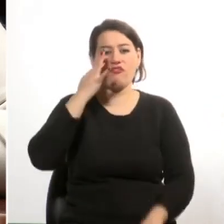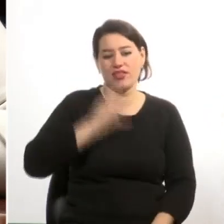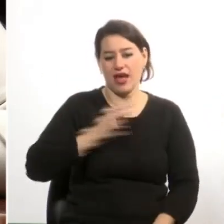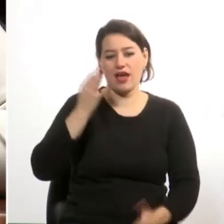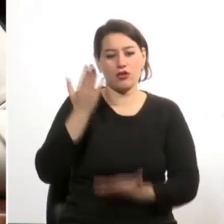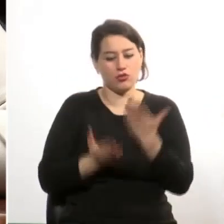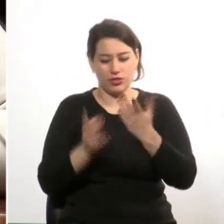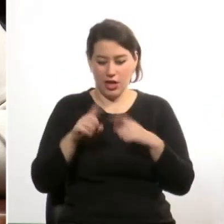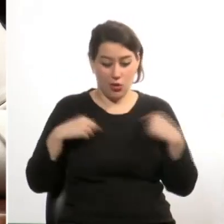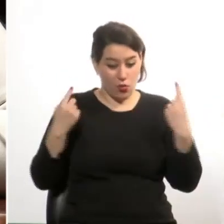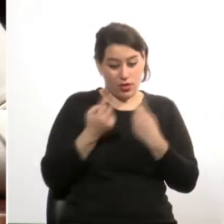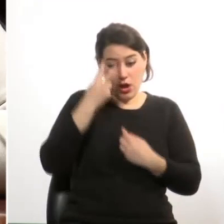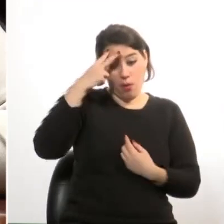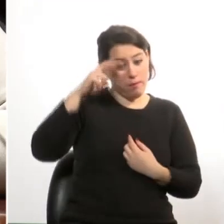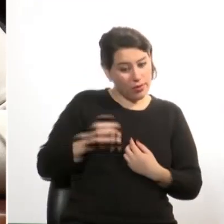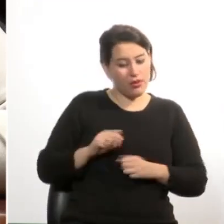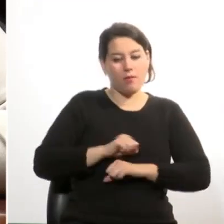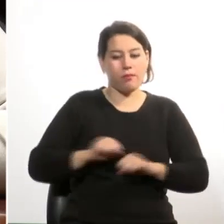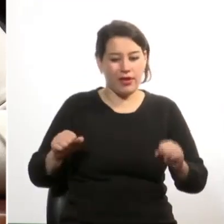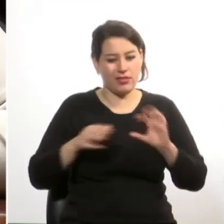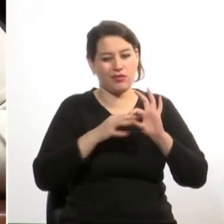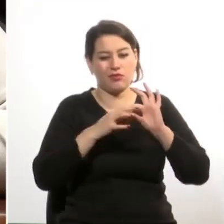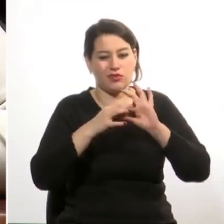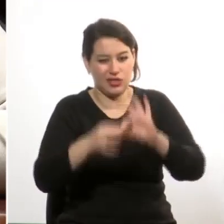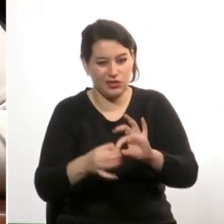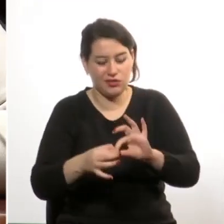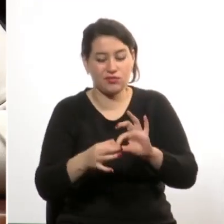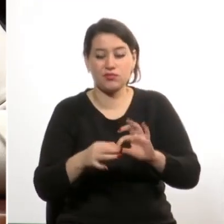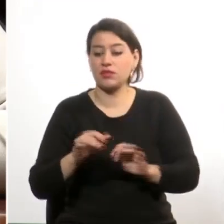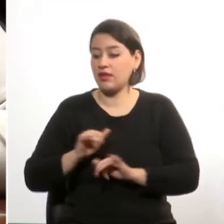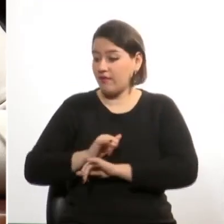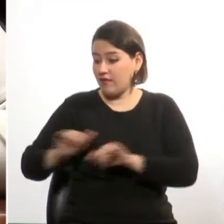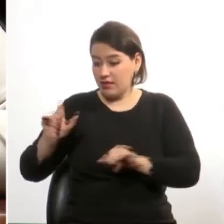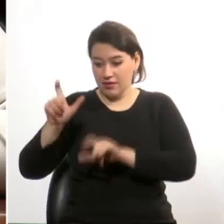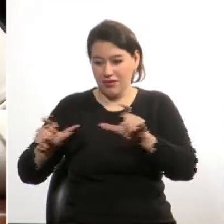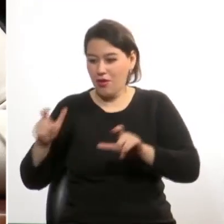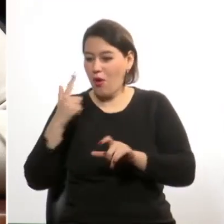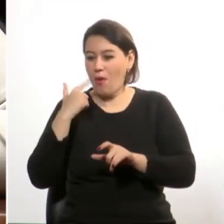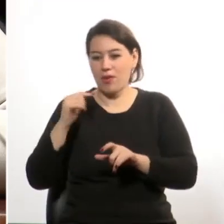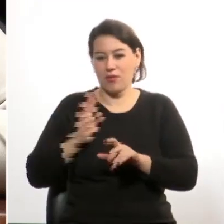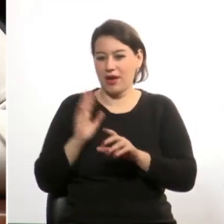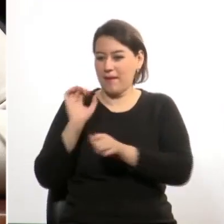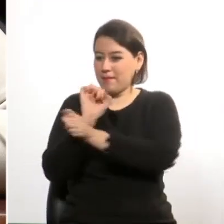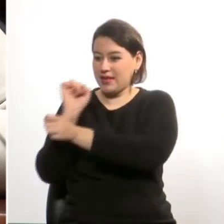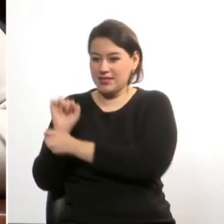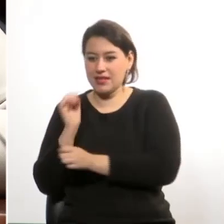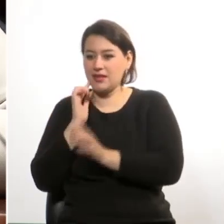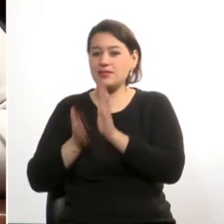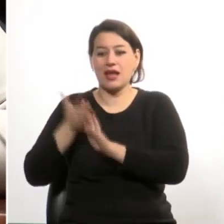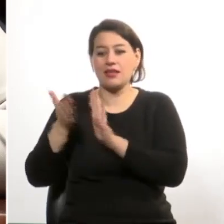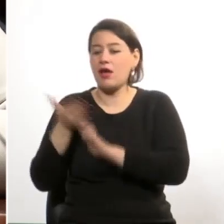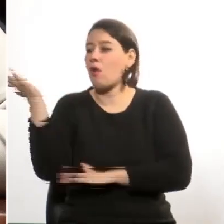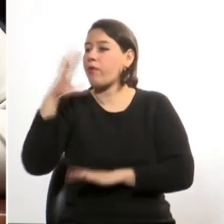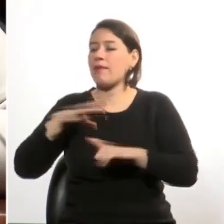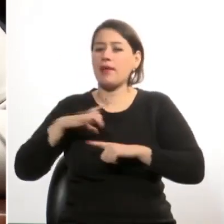justicia, desde nuestro punto de vista, se podía construir. La salida de los compañeros y compañeras presas que no podían esperar más dentro